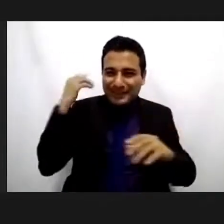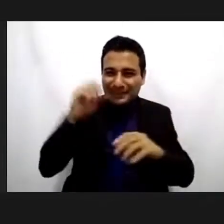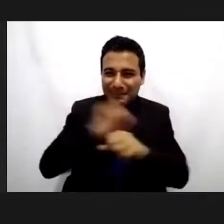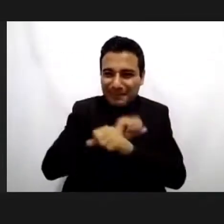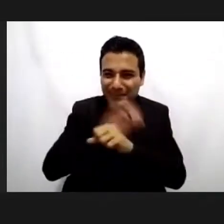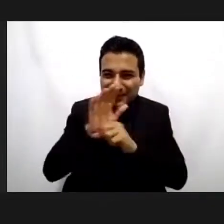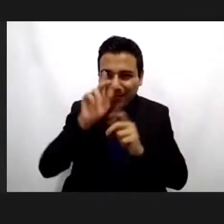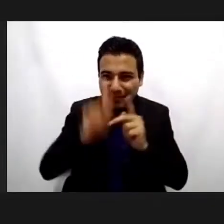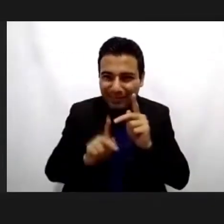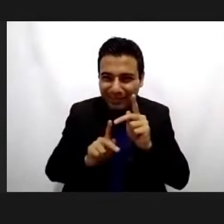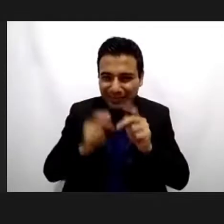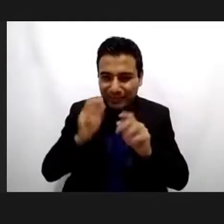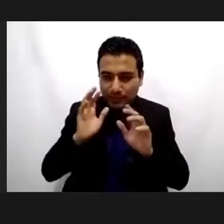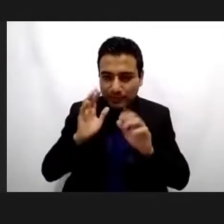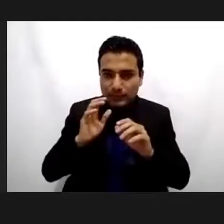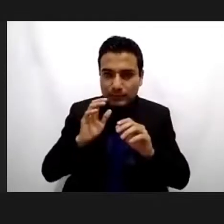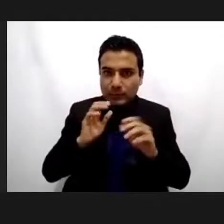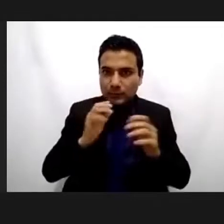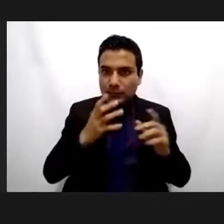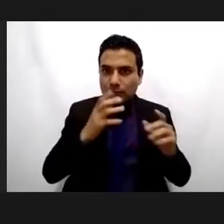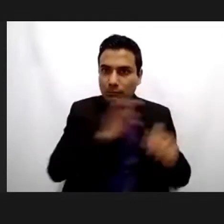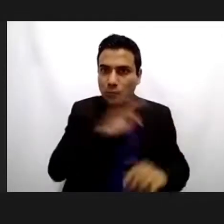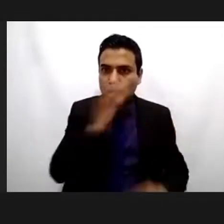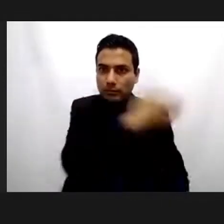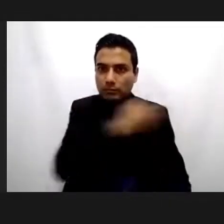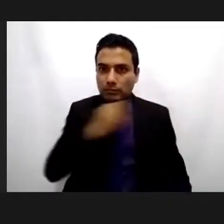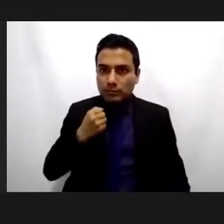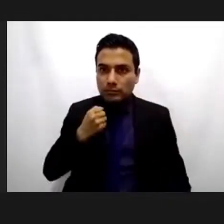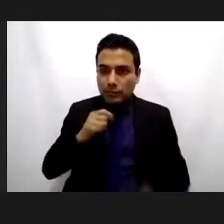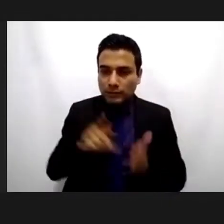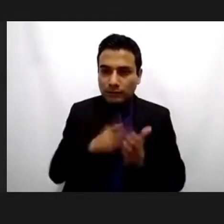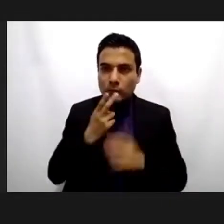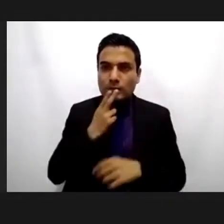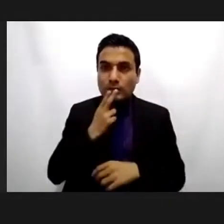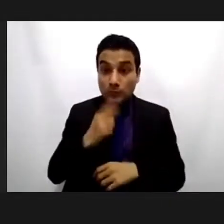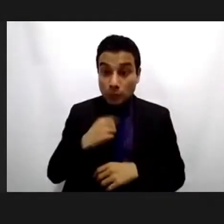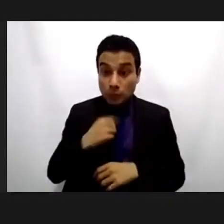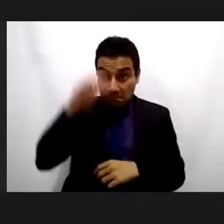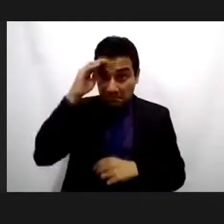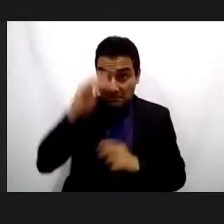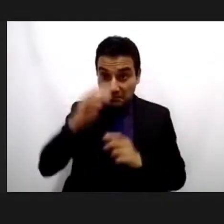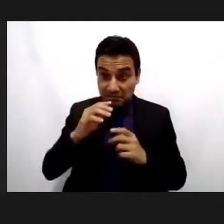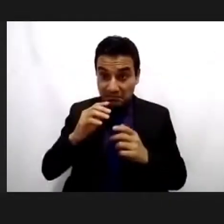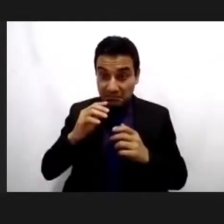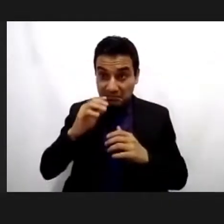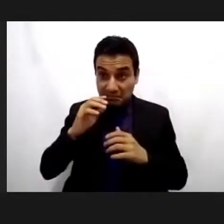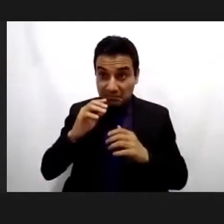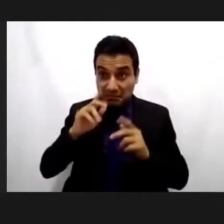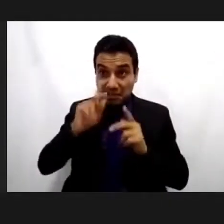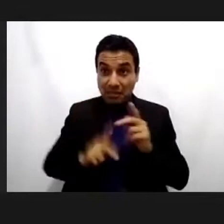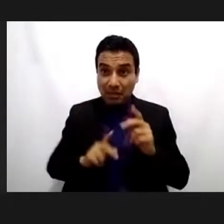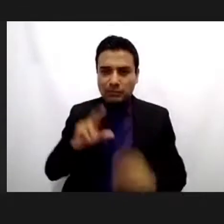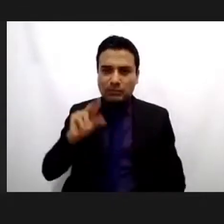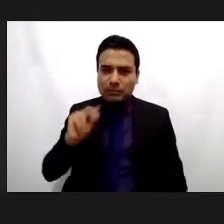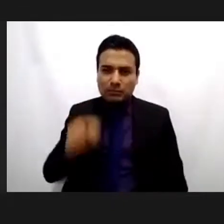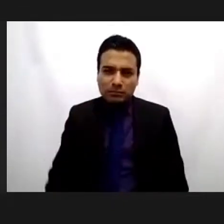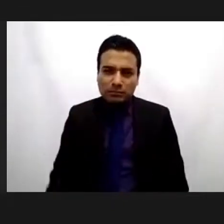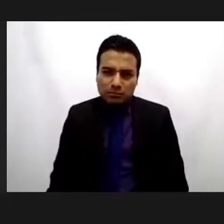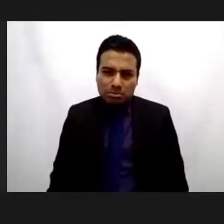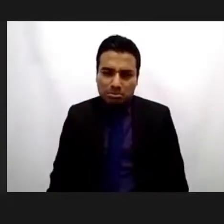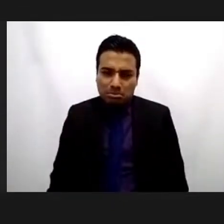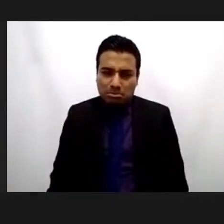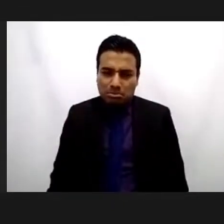cual desarrollarse. Nunca es incompleto porque no pienso que simplemente el acto dialéctico